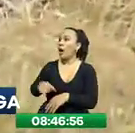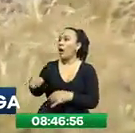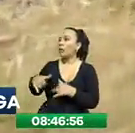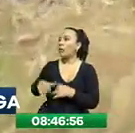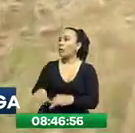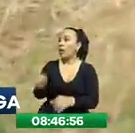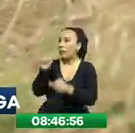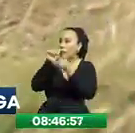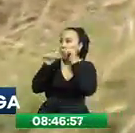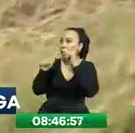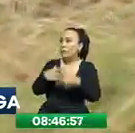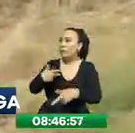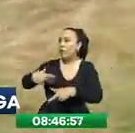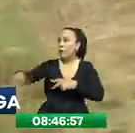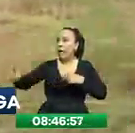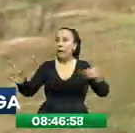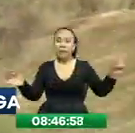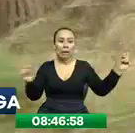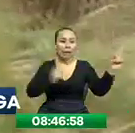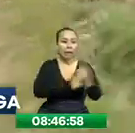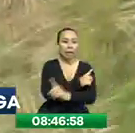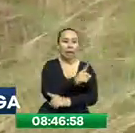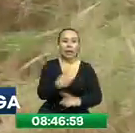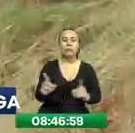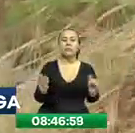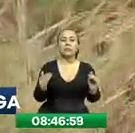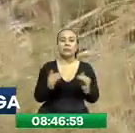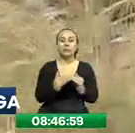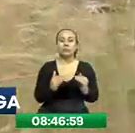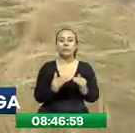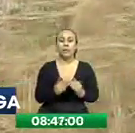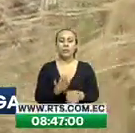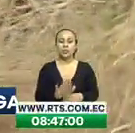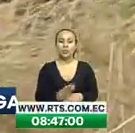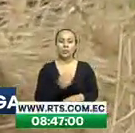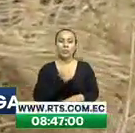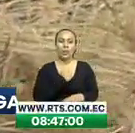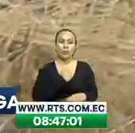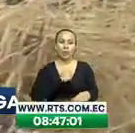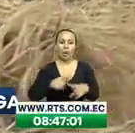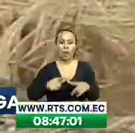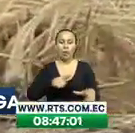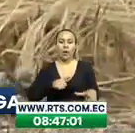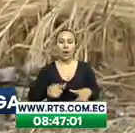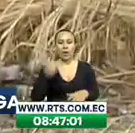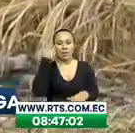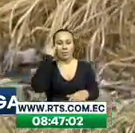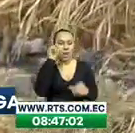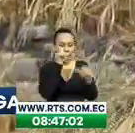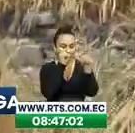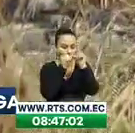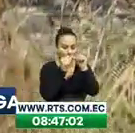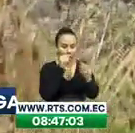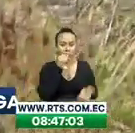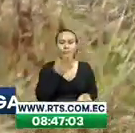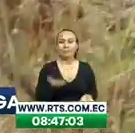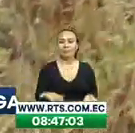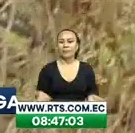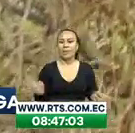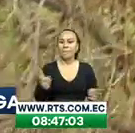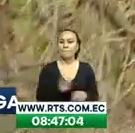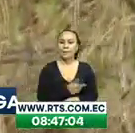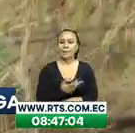ilícitas, ingresan, salen, para ellos esto es como su lugar propicio para consumir drogas, también en los callejones, y lo